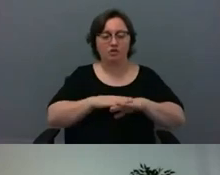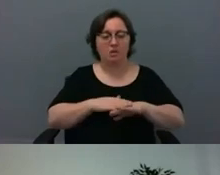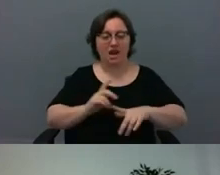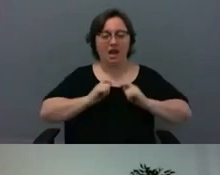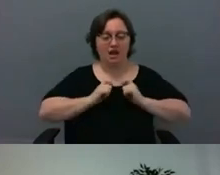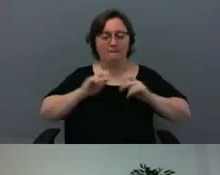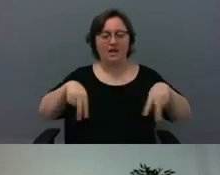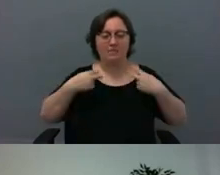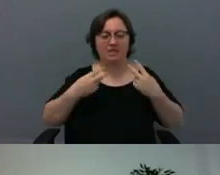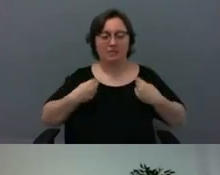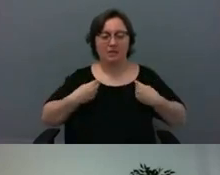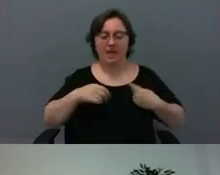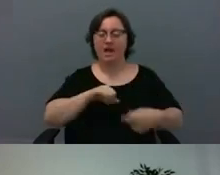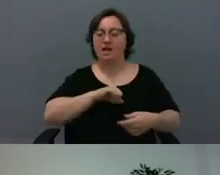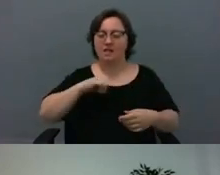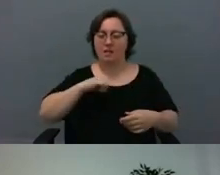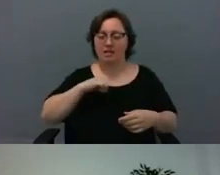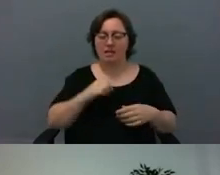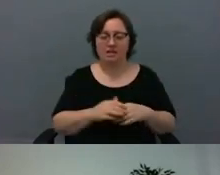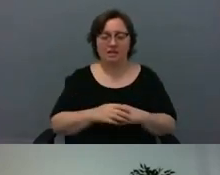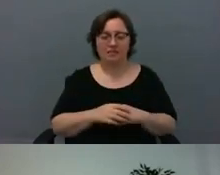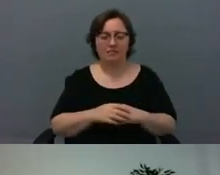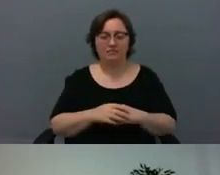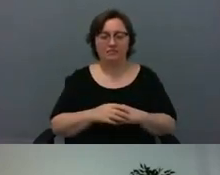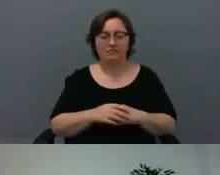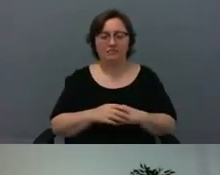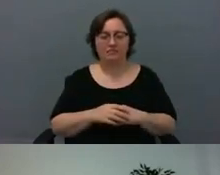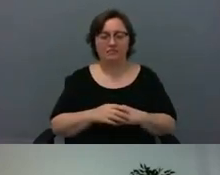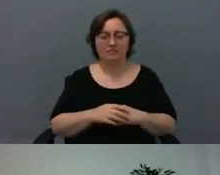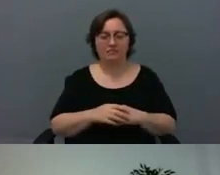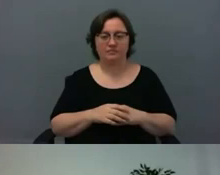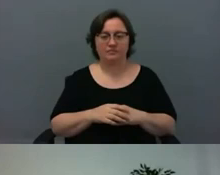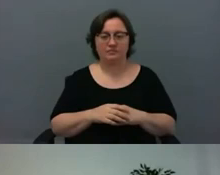mira, mi vivienda adaptada.